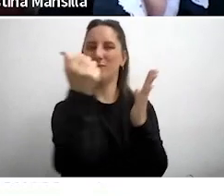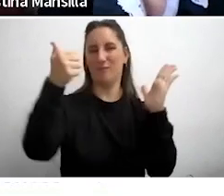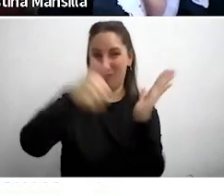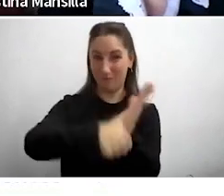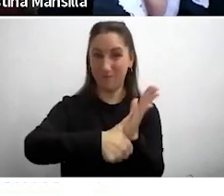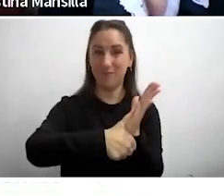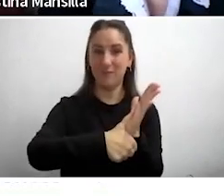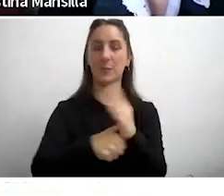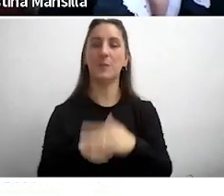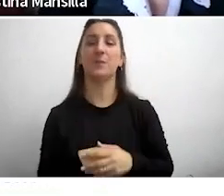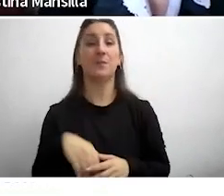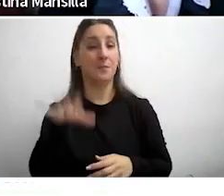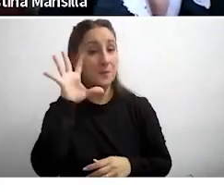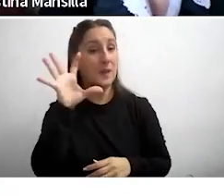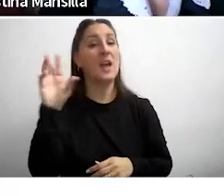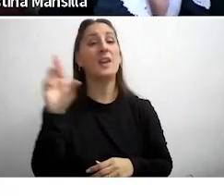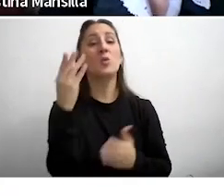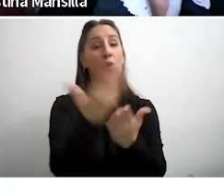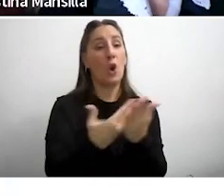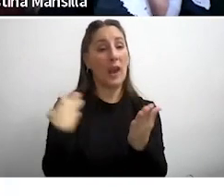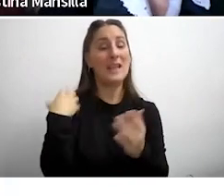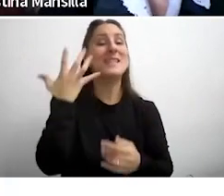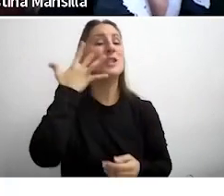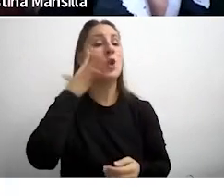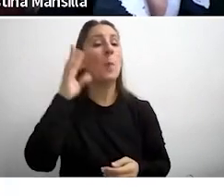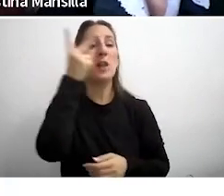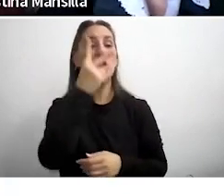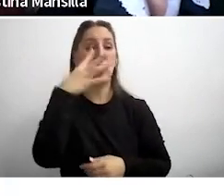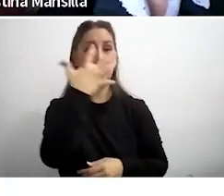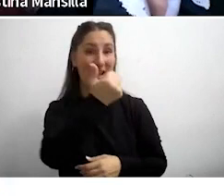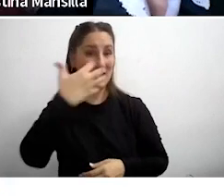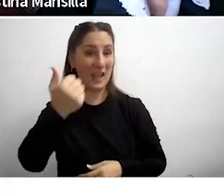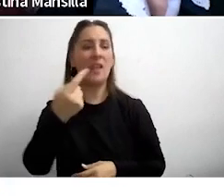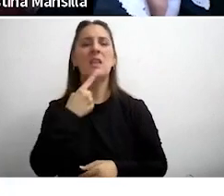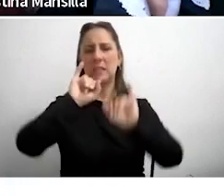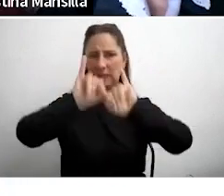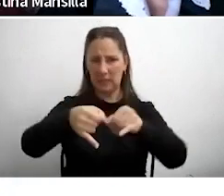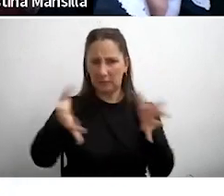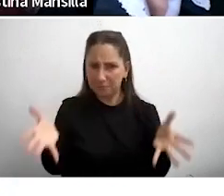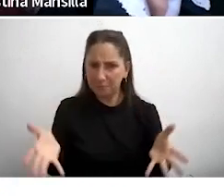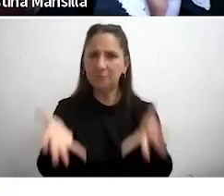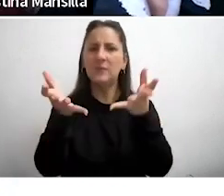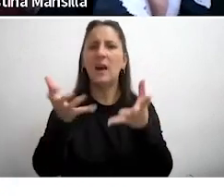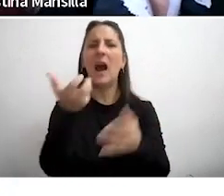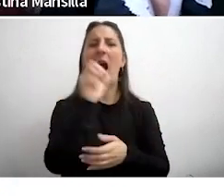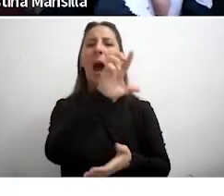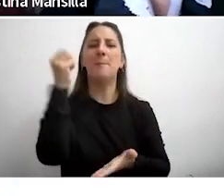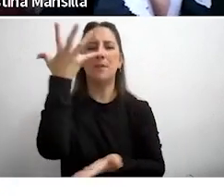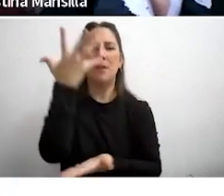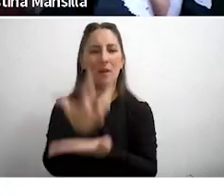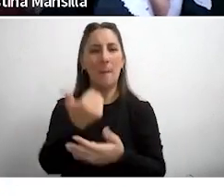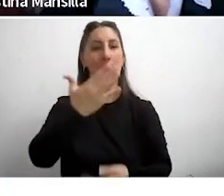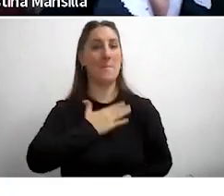Recordemos que la Resolución General 5266 habilitó la aplicación móvil MiAFIP.